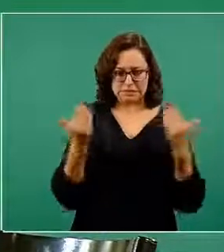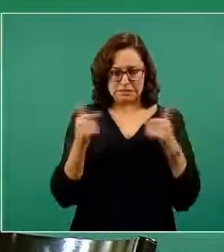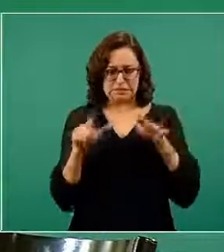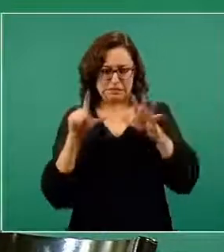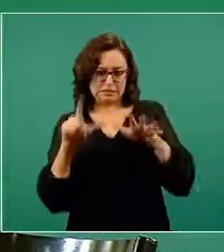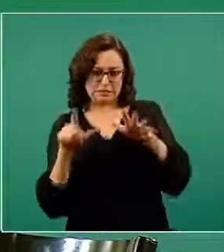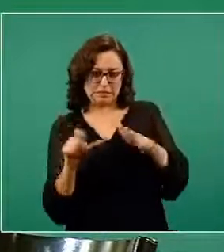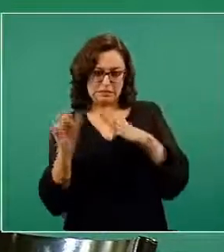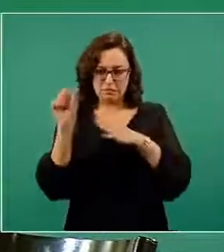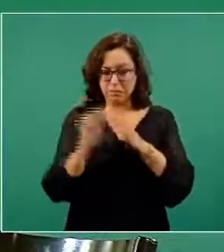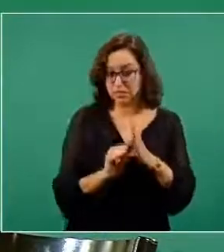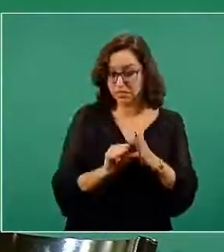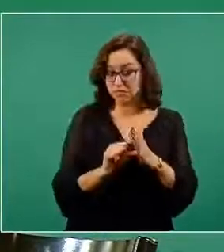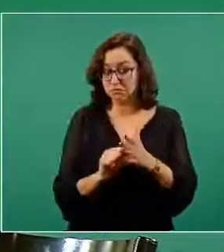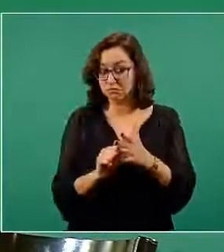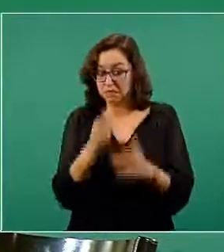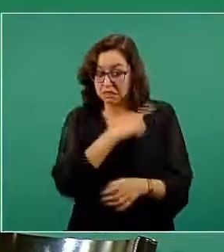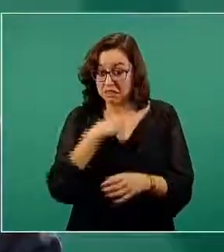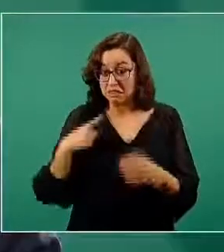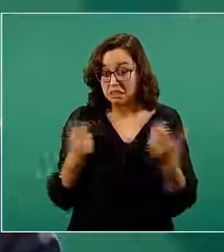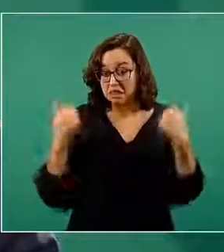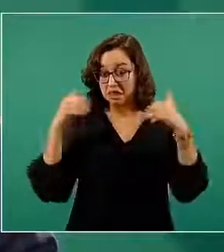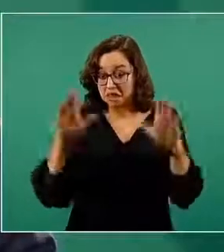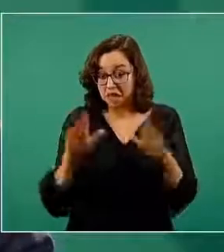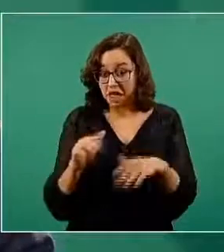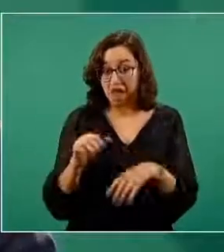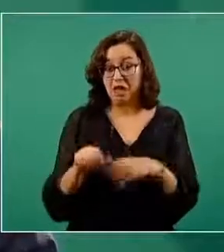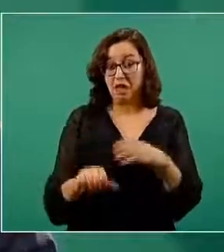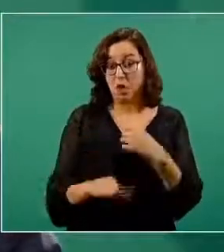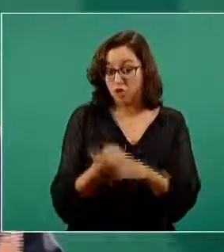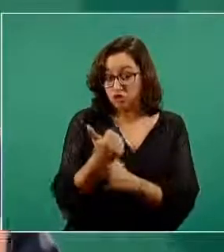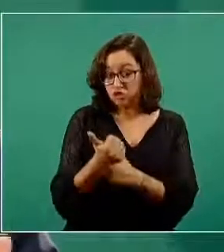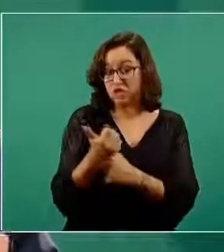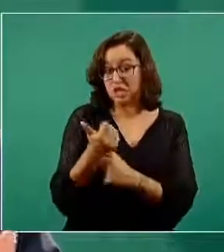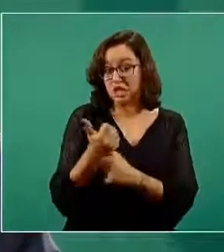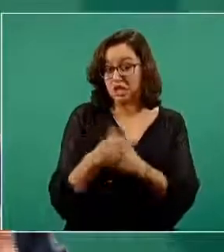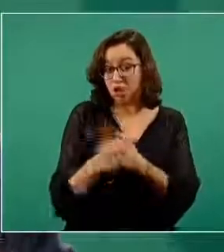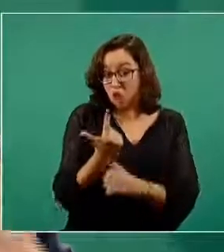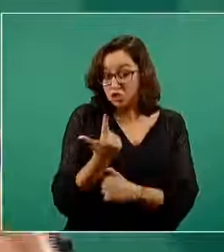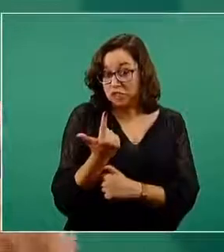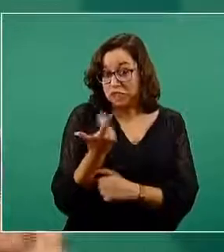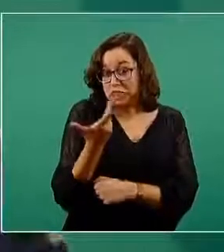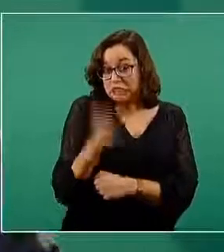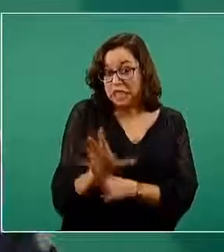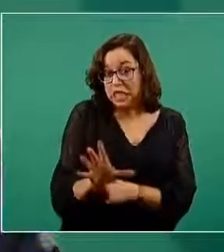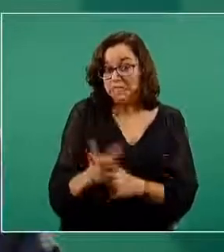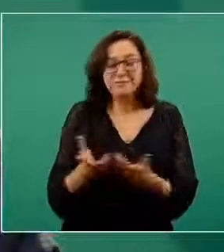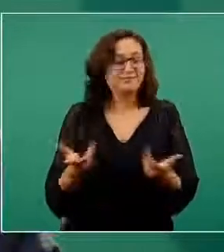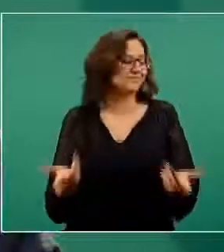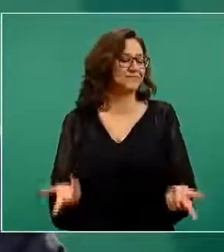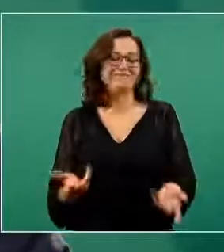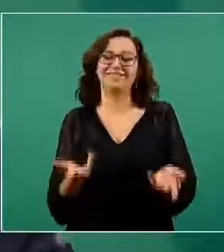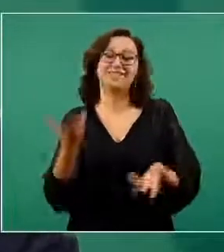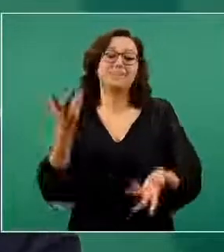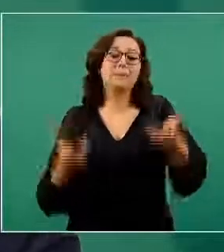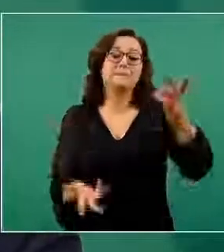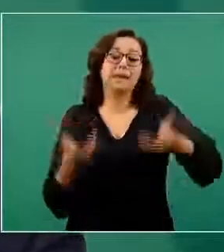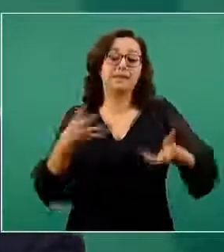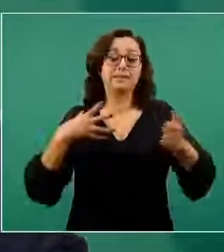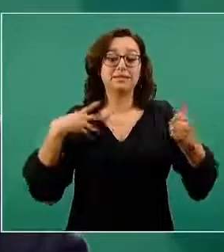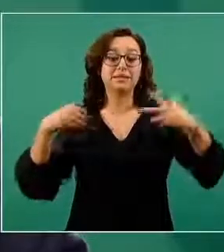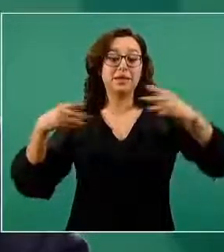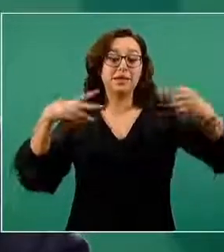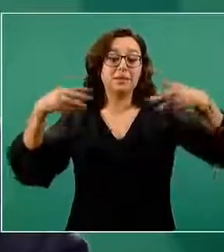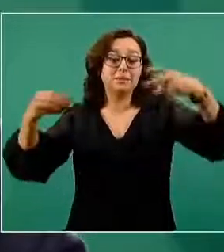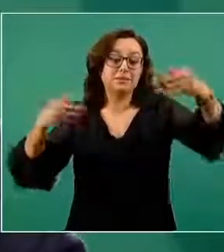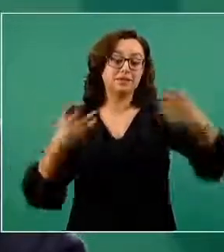sido, ¿cuánto? ¿12? ¿11? ¿10? Todo depende de lo que esté ocurriendo en términos epidémicos. Ahora, la buena